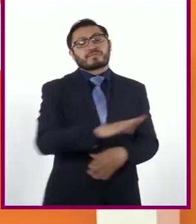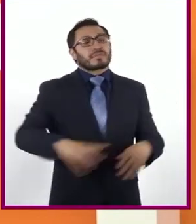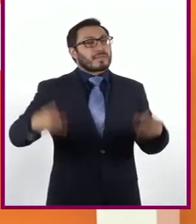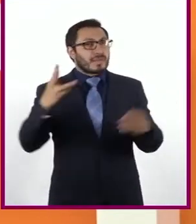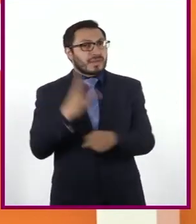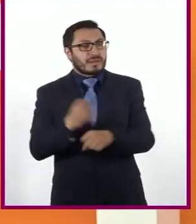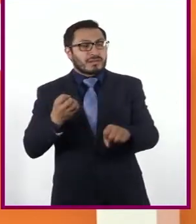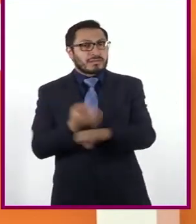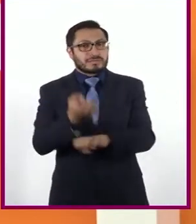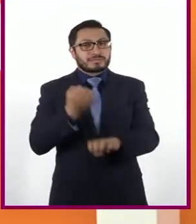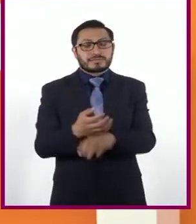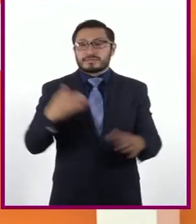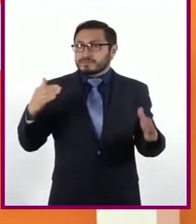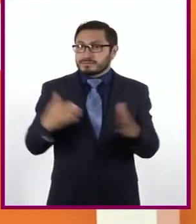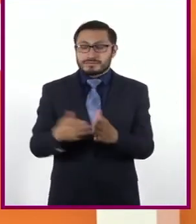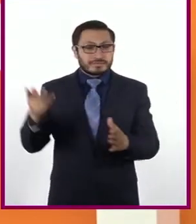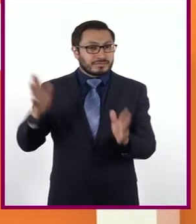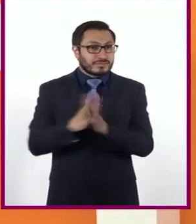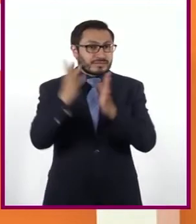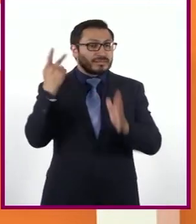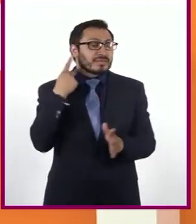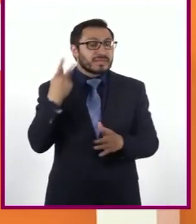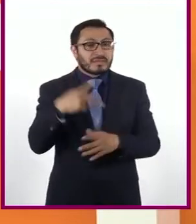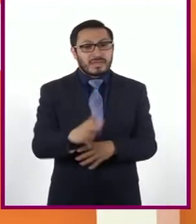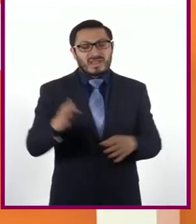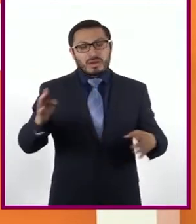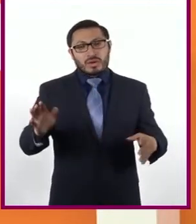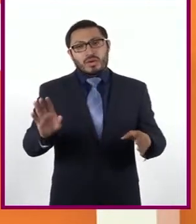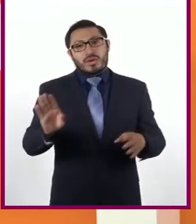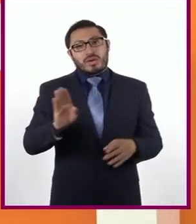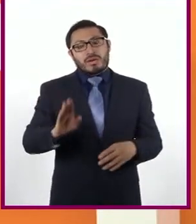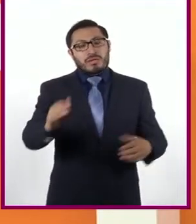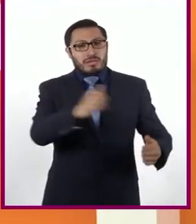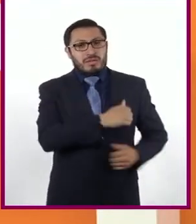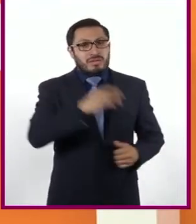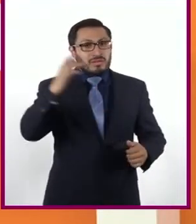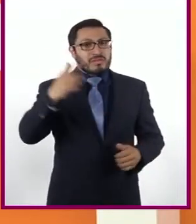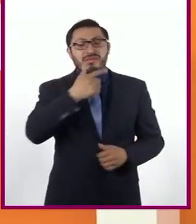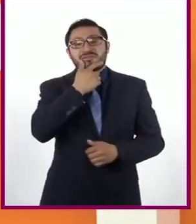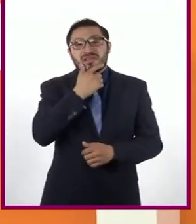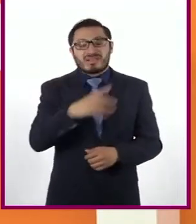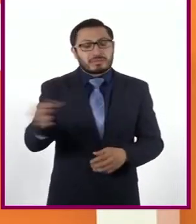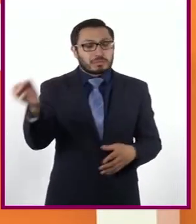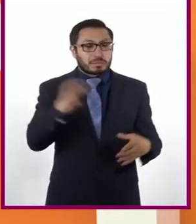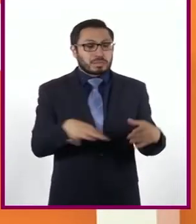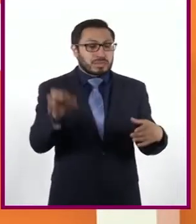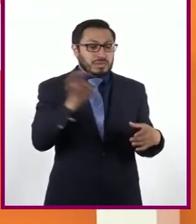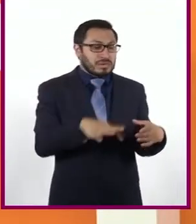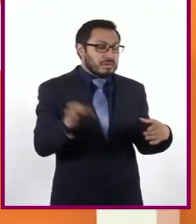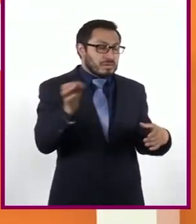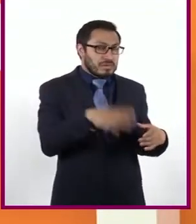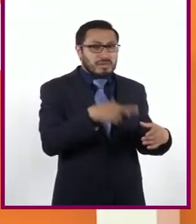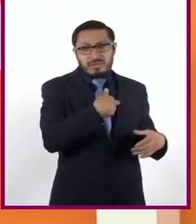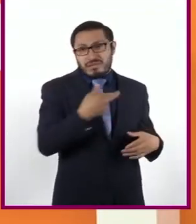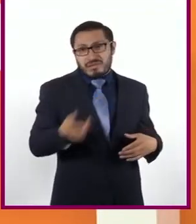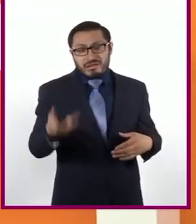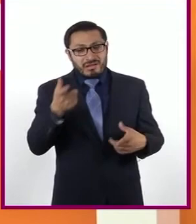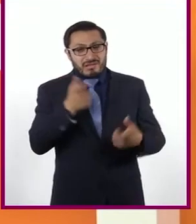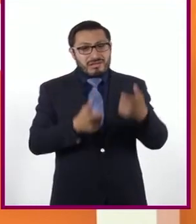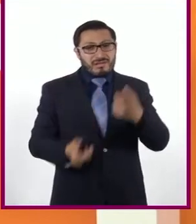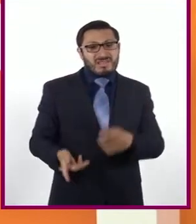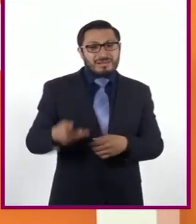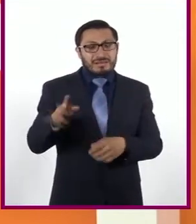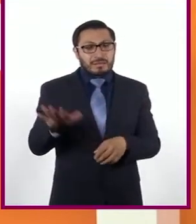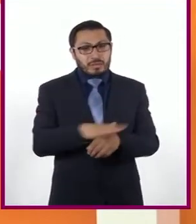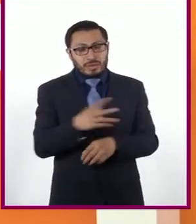estado. Sin embargo, la burguesía inglesa había acumulado riquezas debido al comercio internacional y